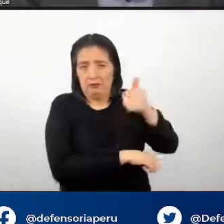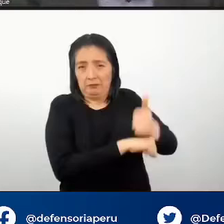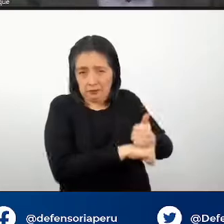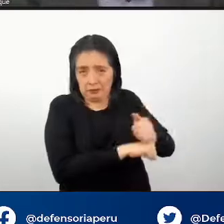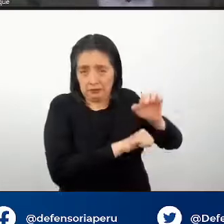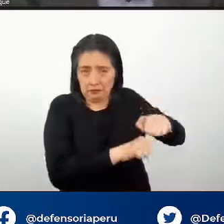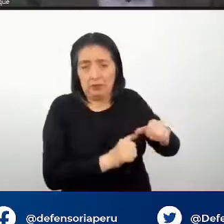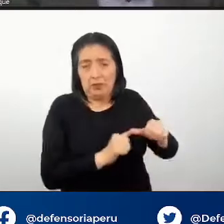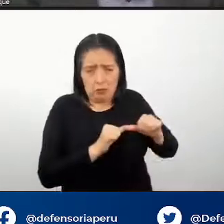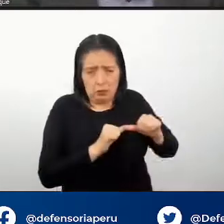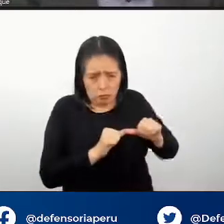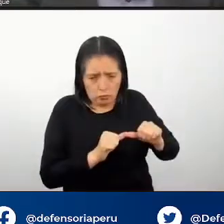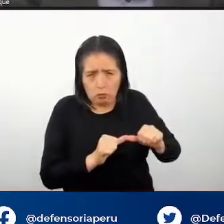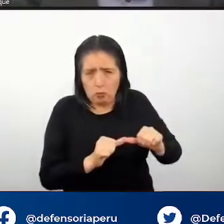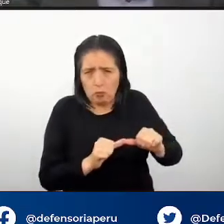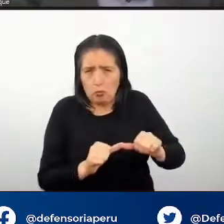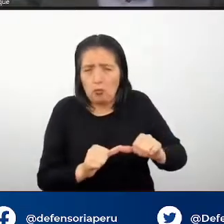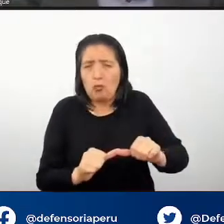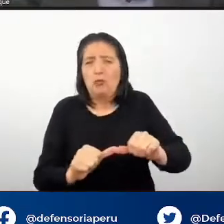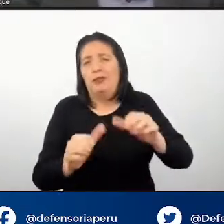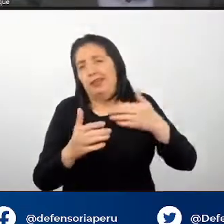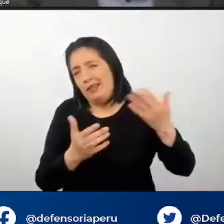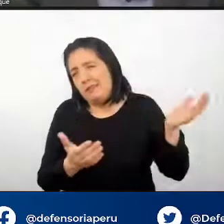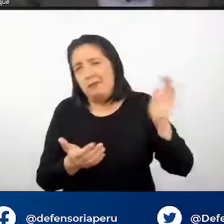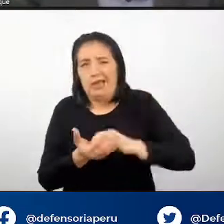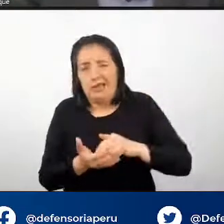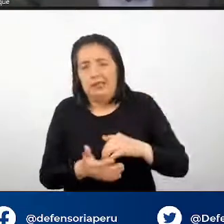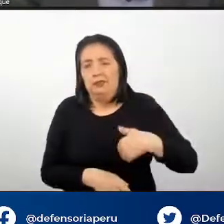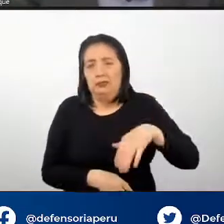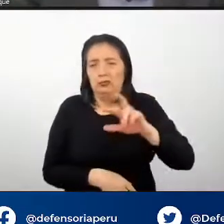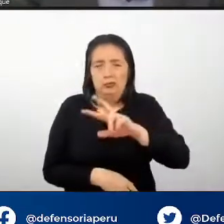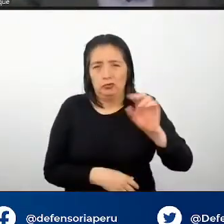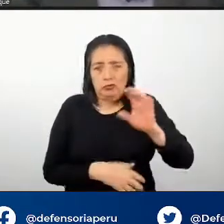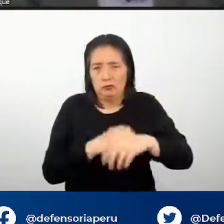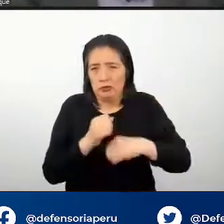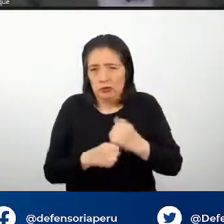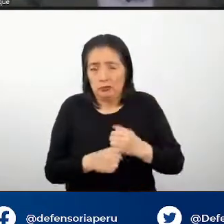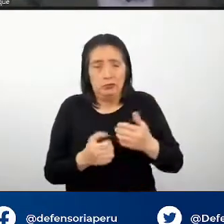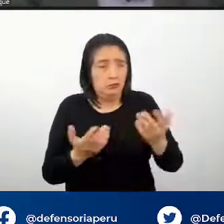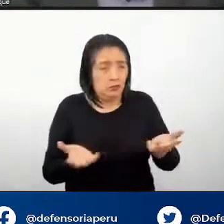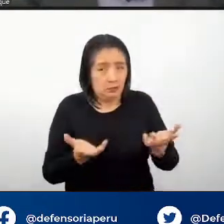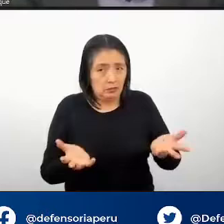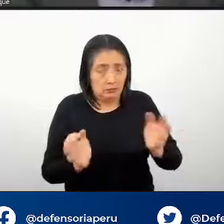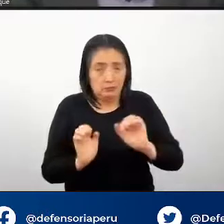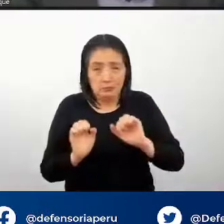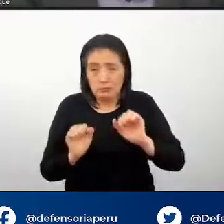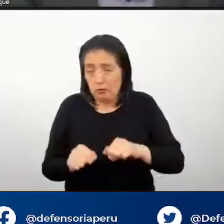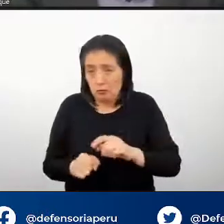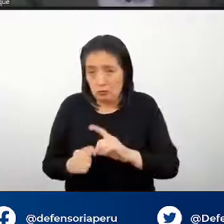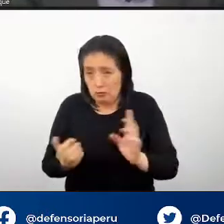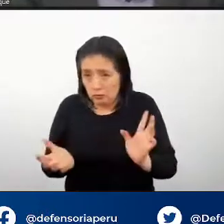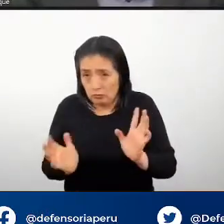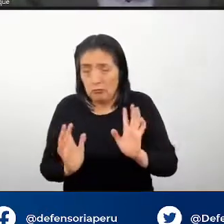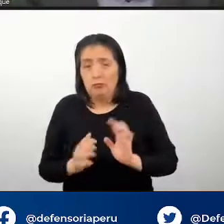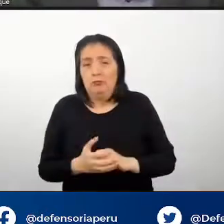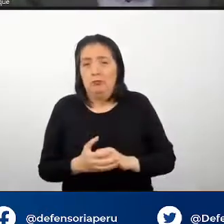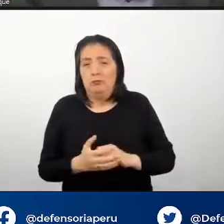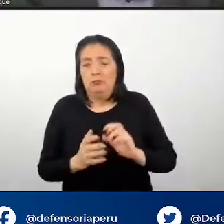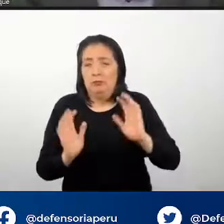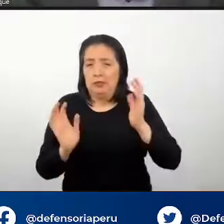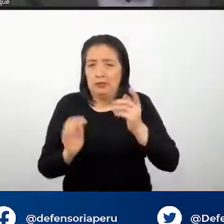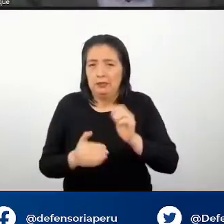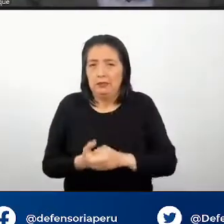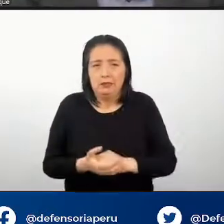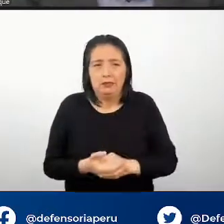dicen los buenos judíos, por 200 años más. Si estamos o no estamos presentes, que parece que al